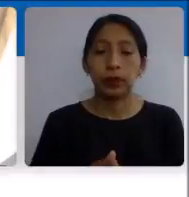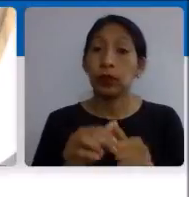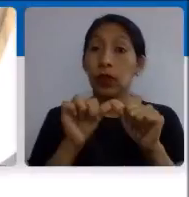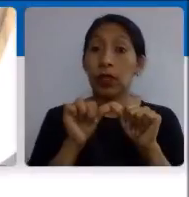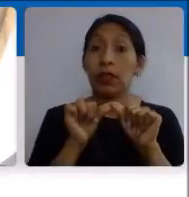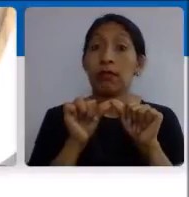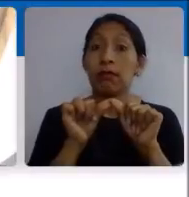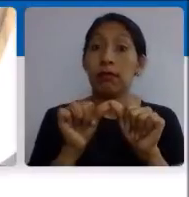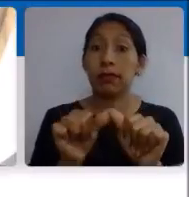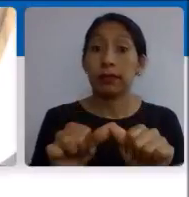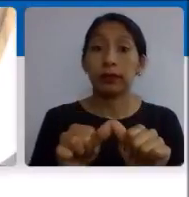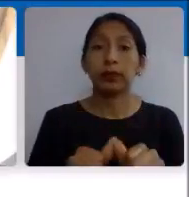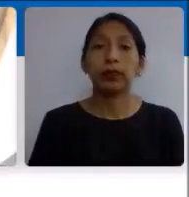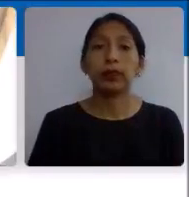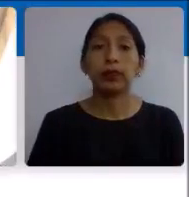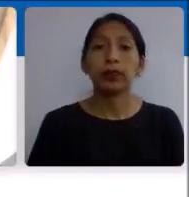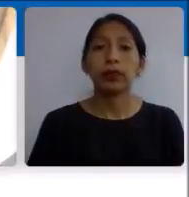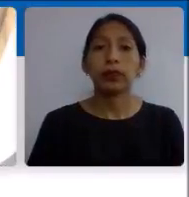Continuando